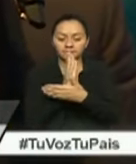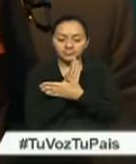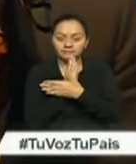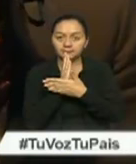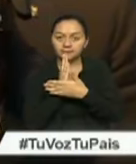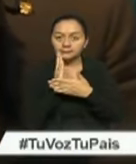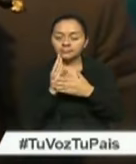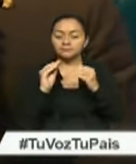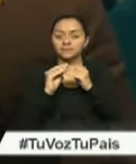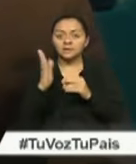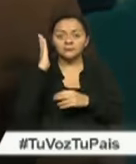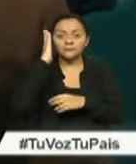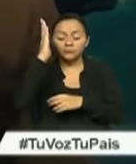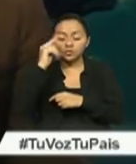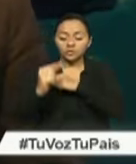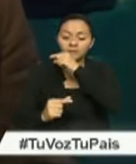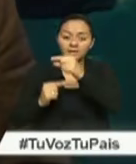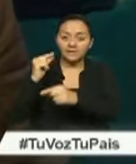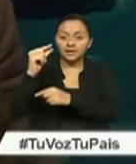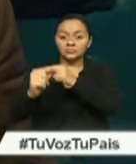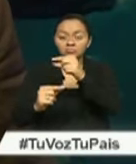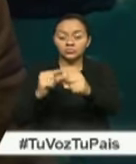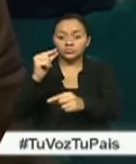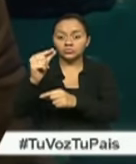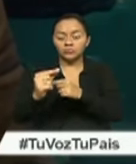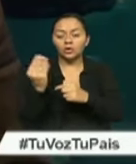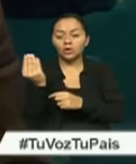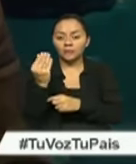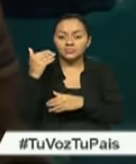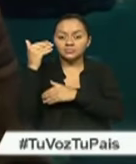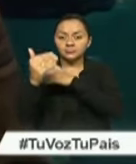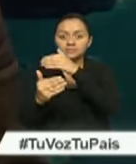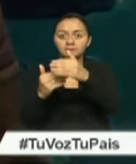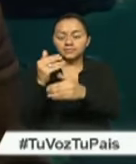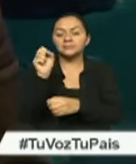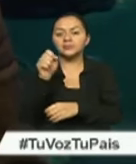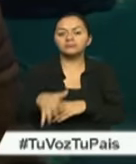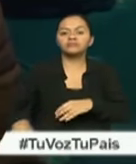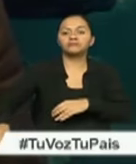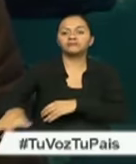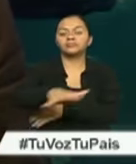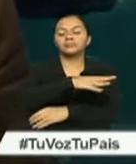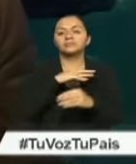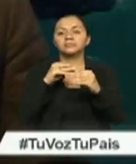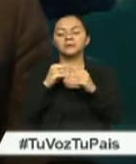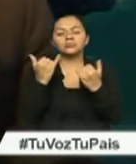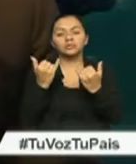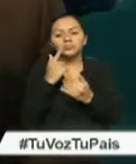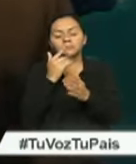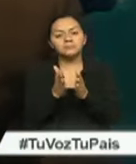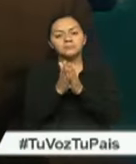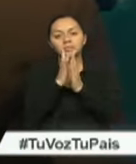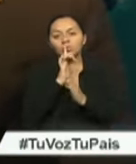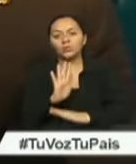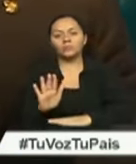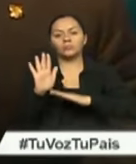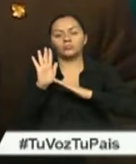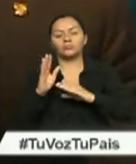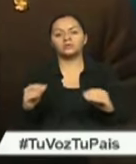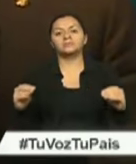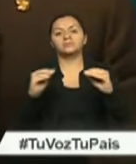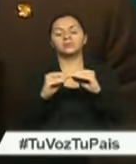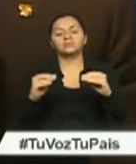las generaciones futuras puedan disfrutar de un océano tan rico. Por eso yo les pido que nos comprometamos a aumentar